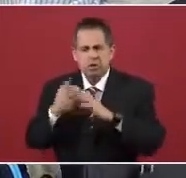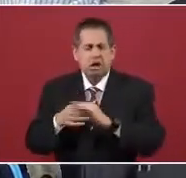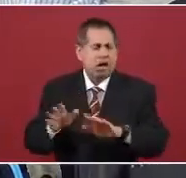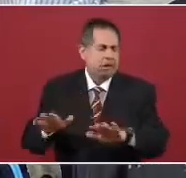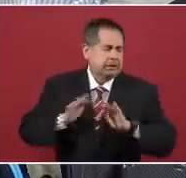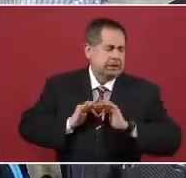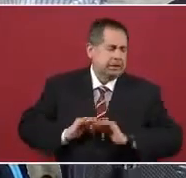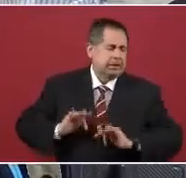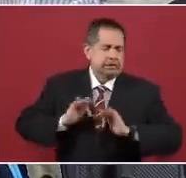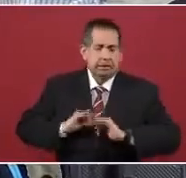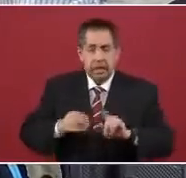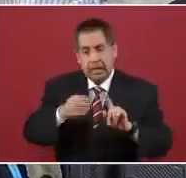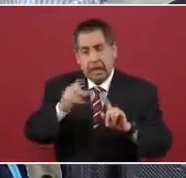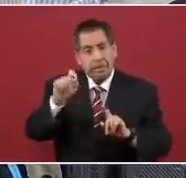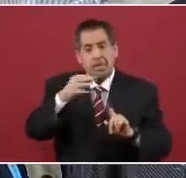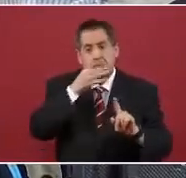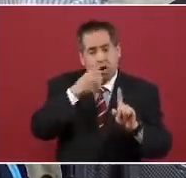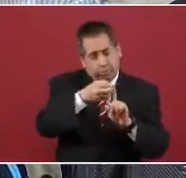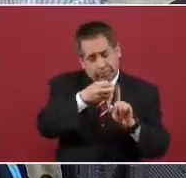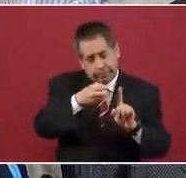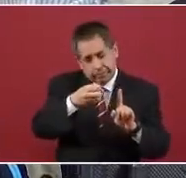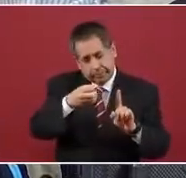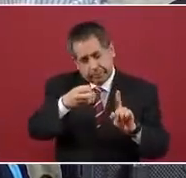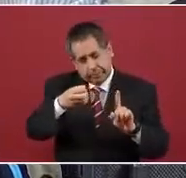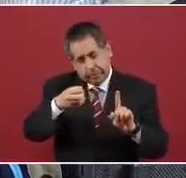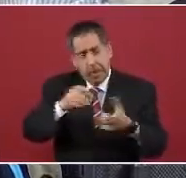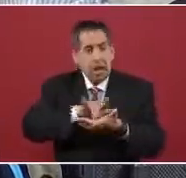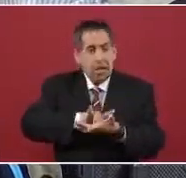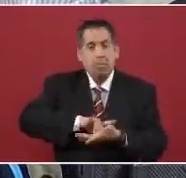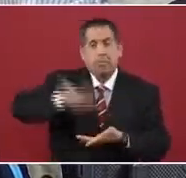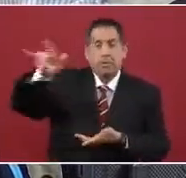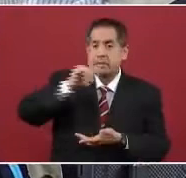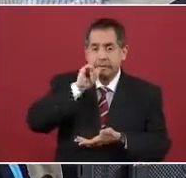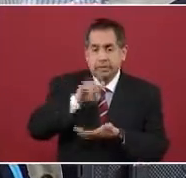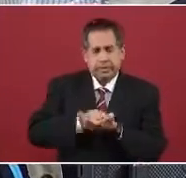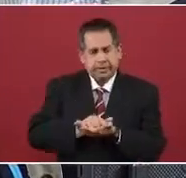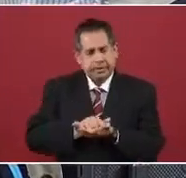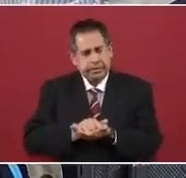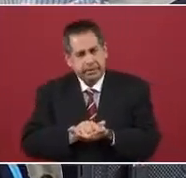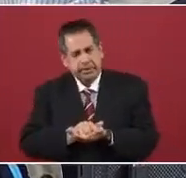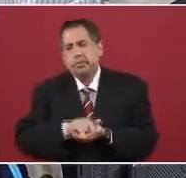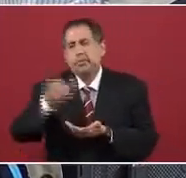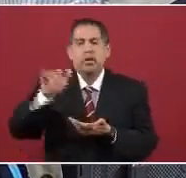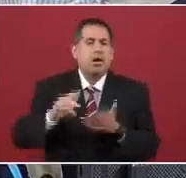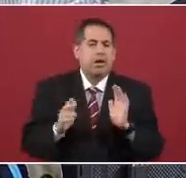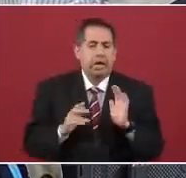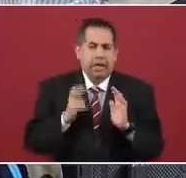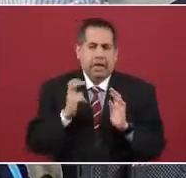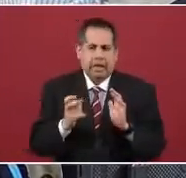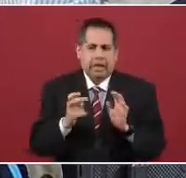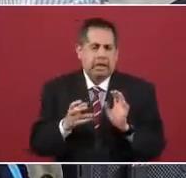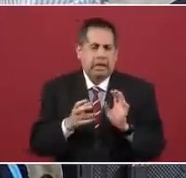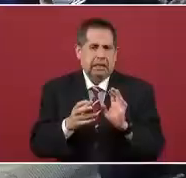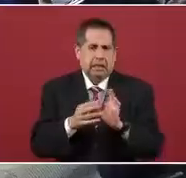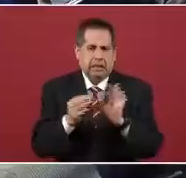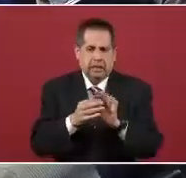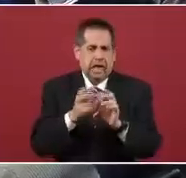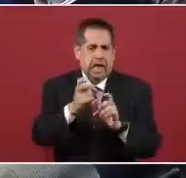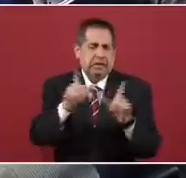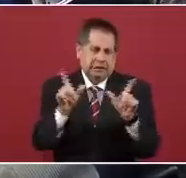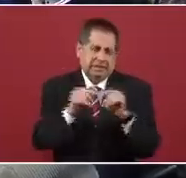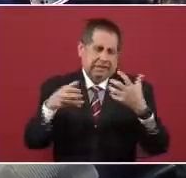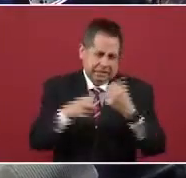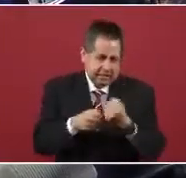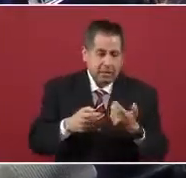tranquila, son 20 minutos antes de que pudiera despegar y bueno, prácticamente es algo resumido, pero